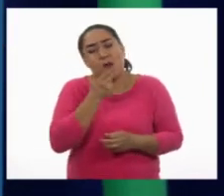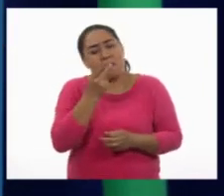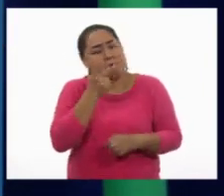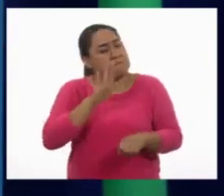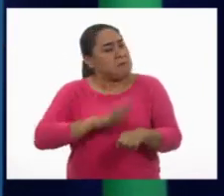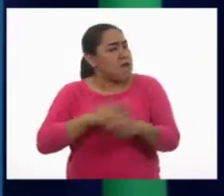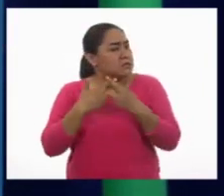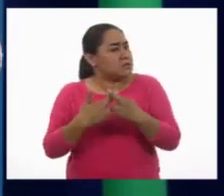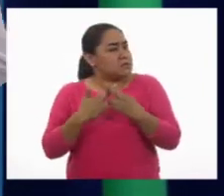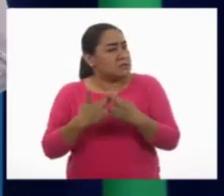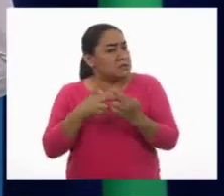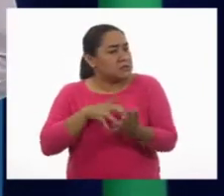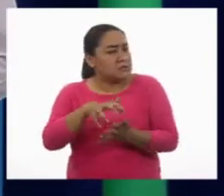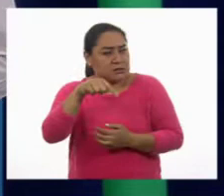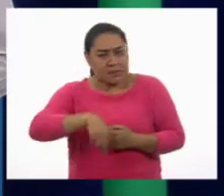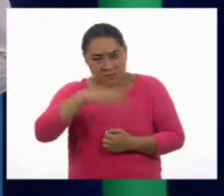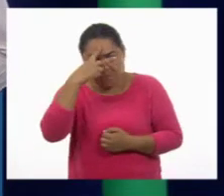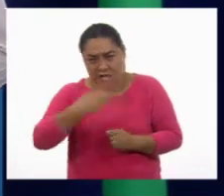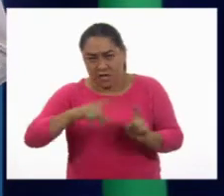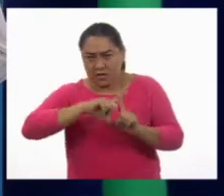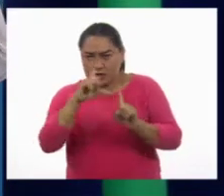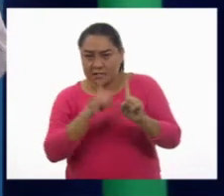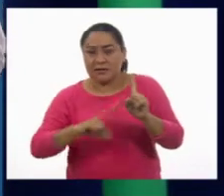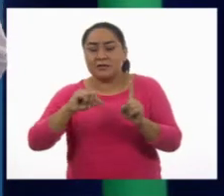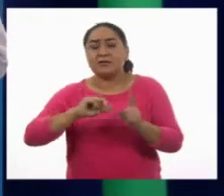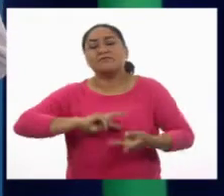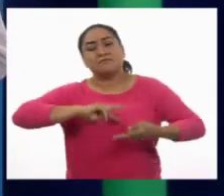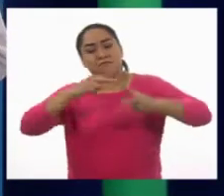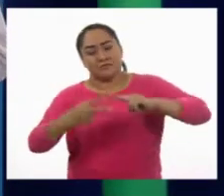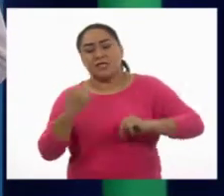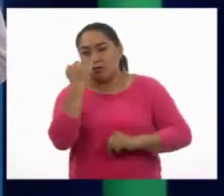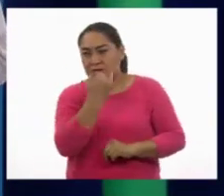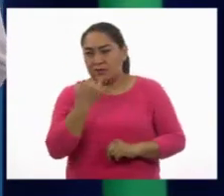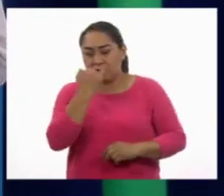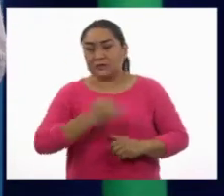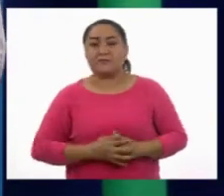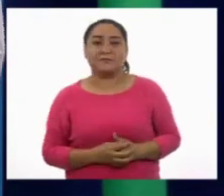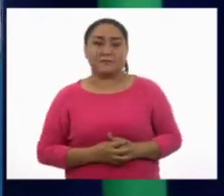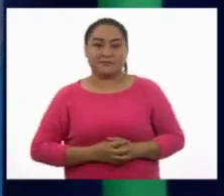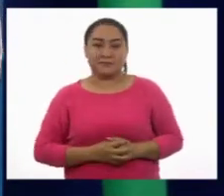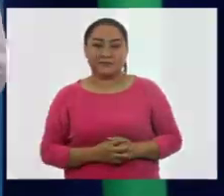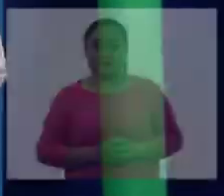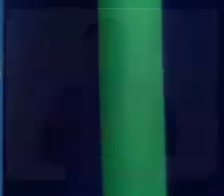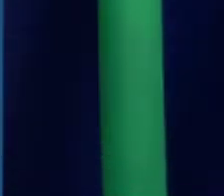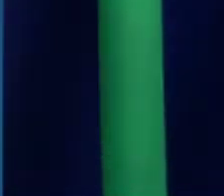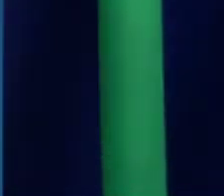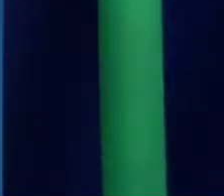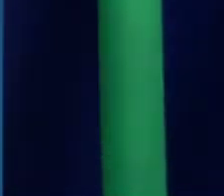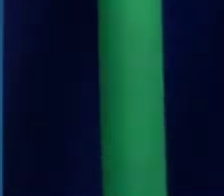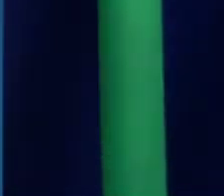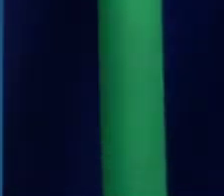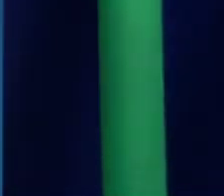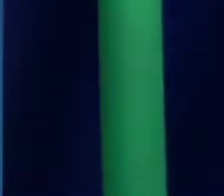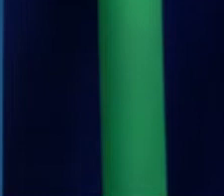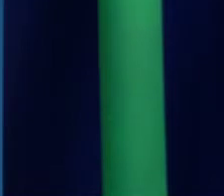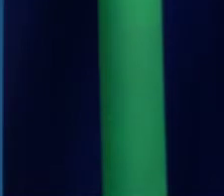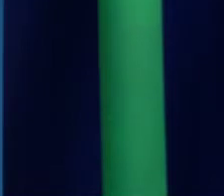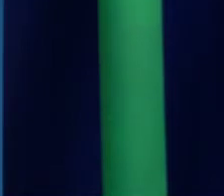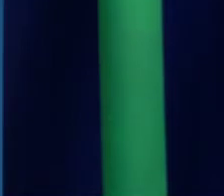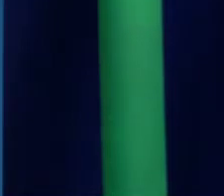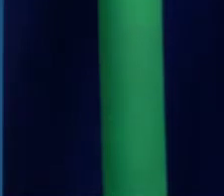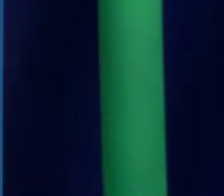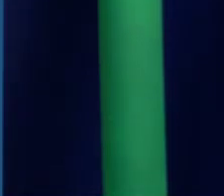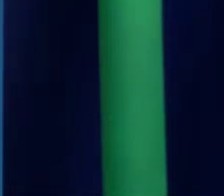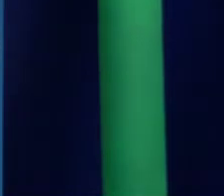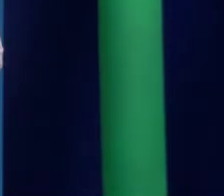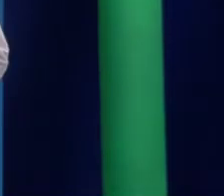México. Matein, Amames, Ipan, Kitilapanule, Pinlajangelisle, Macuili, Tzontle, Juan